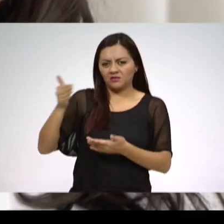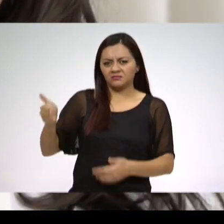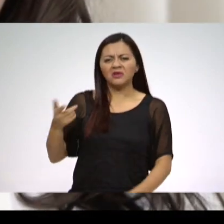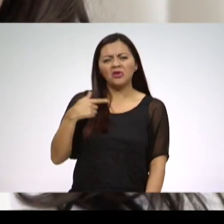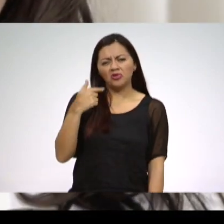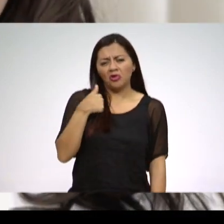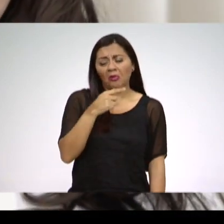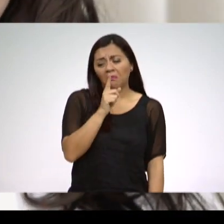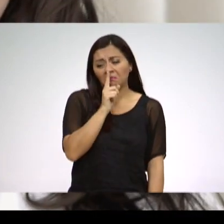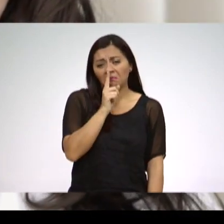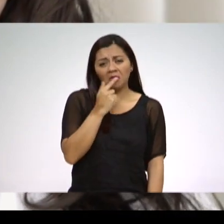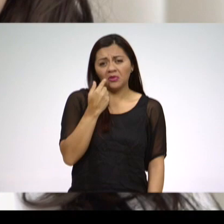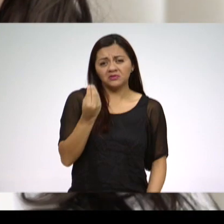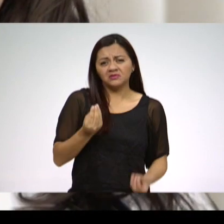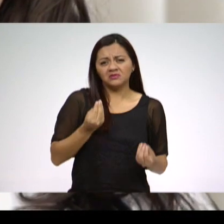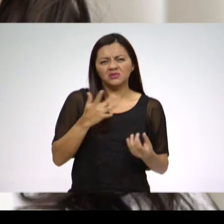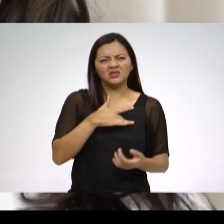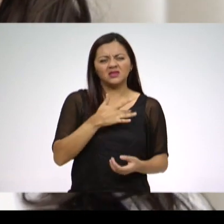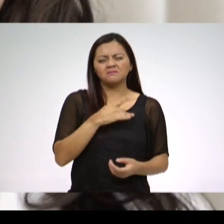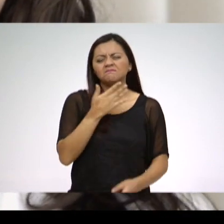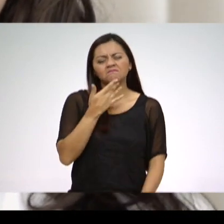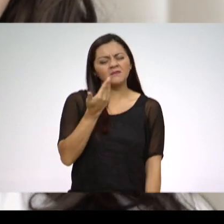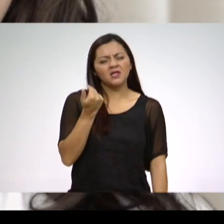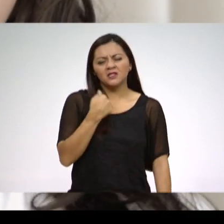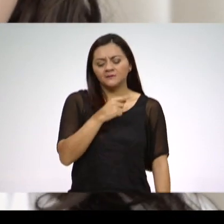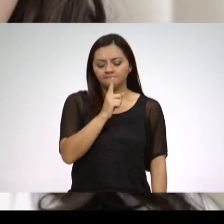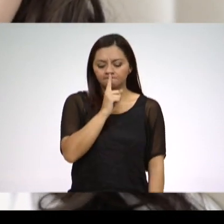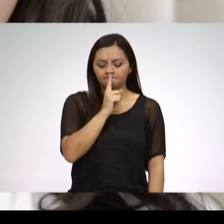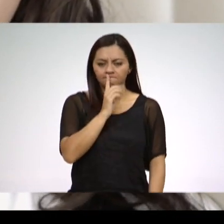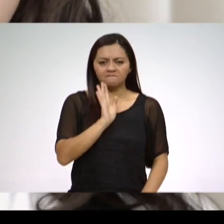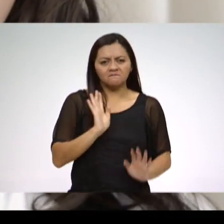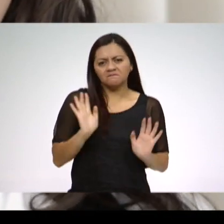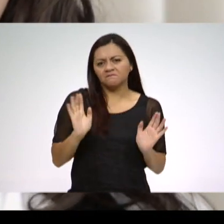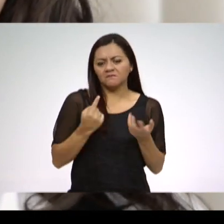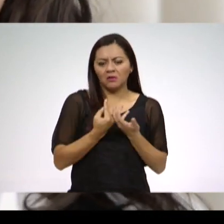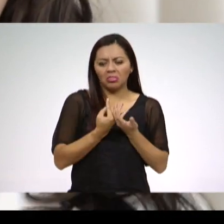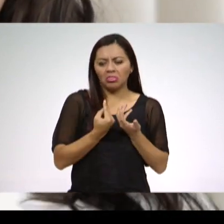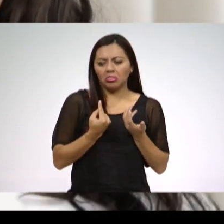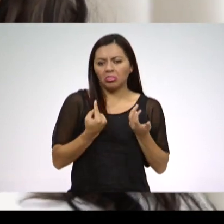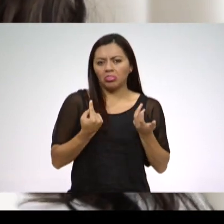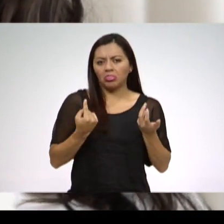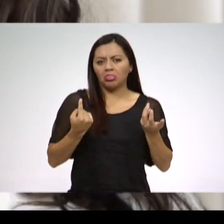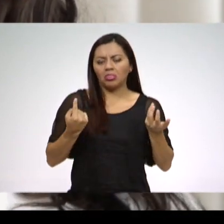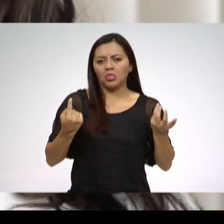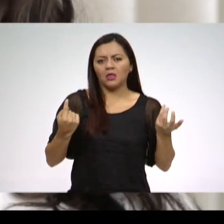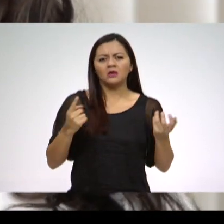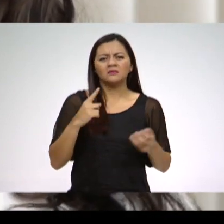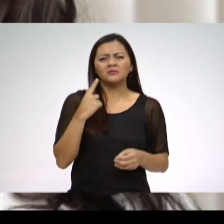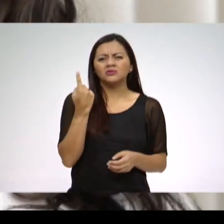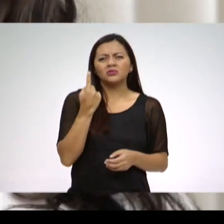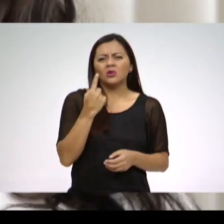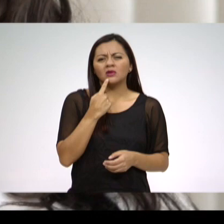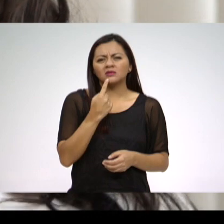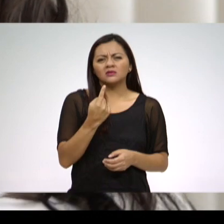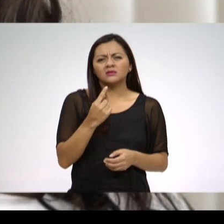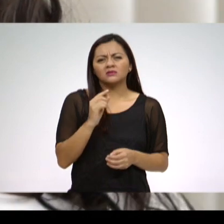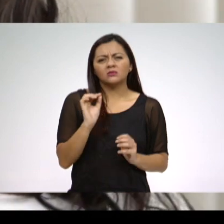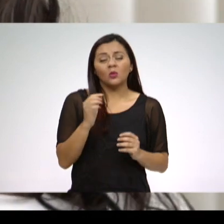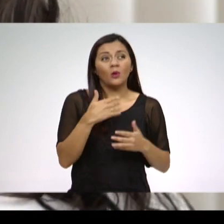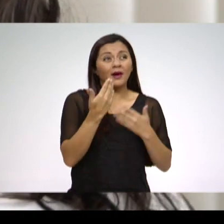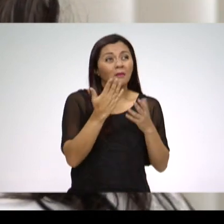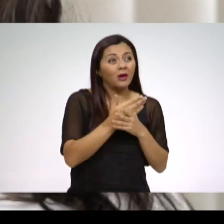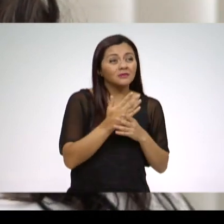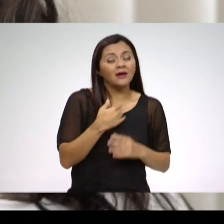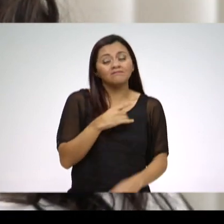dije a nadie porque tenía ese sentimiento de quedarme callada y no decir nada y solo de rebajarme ante los